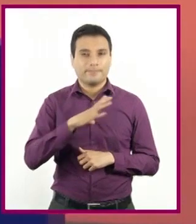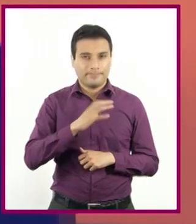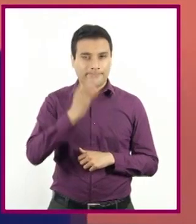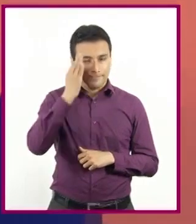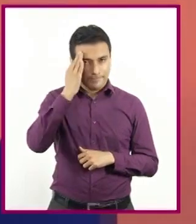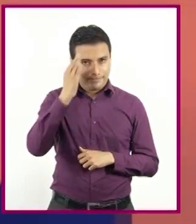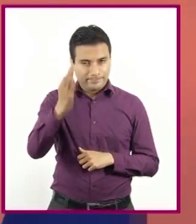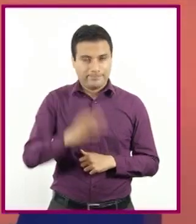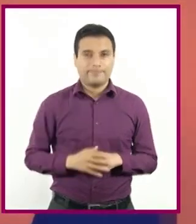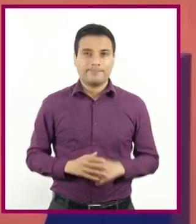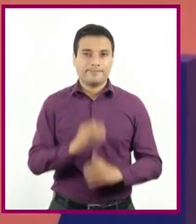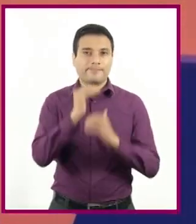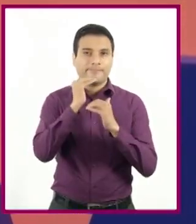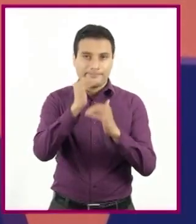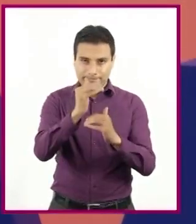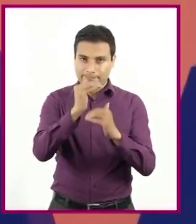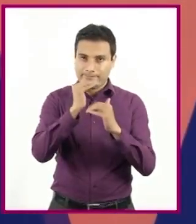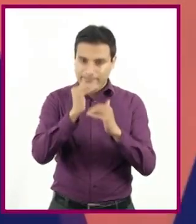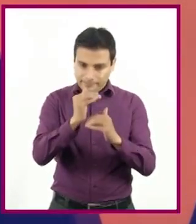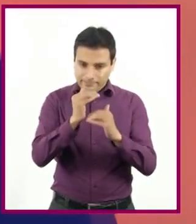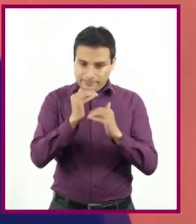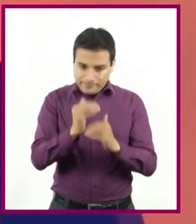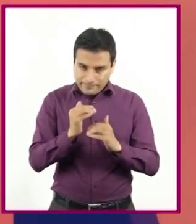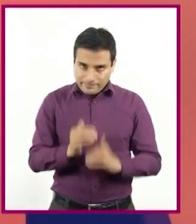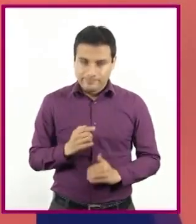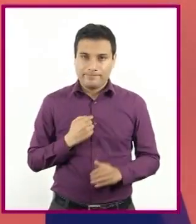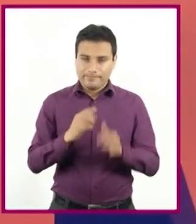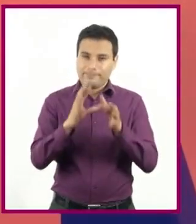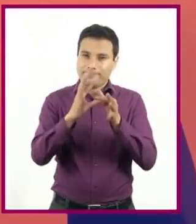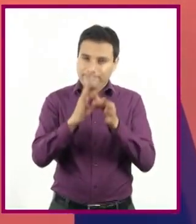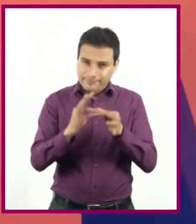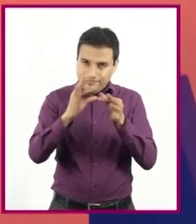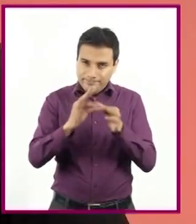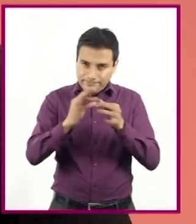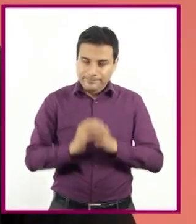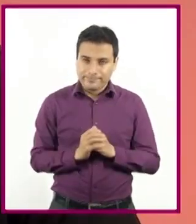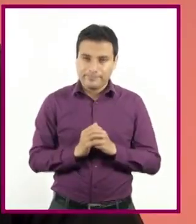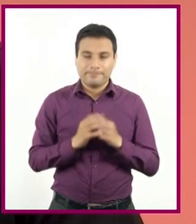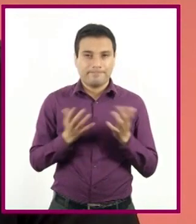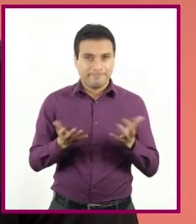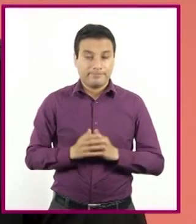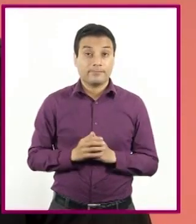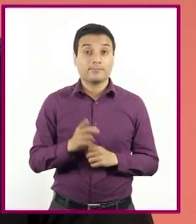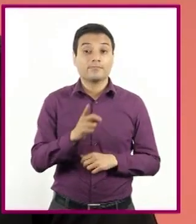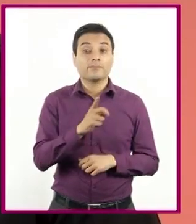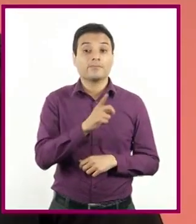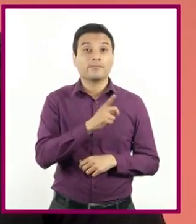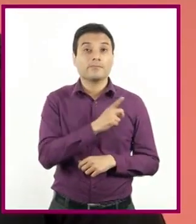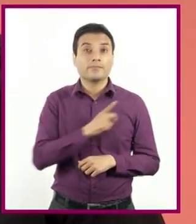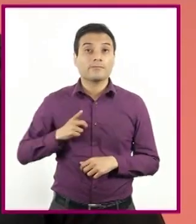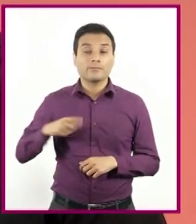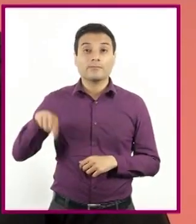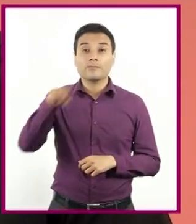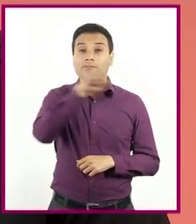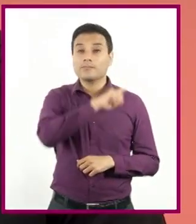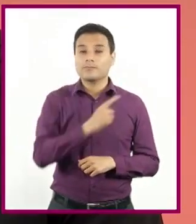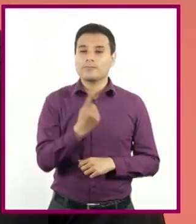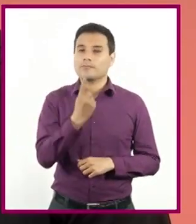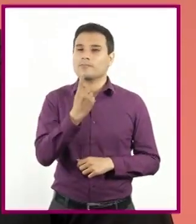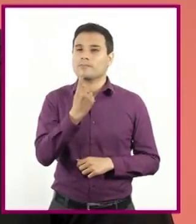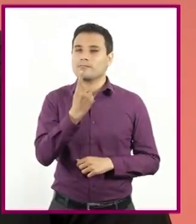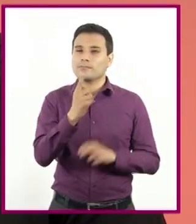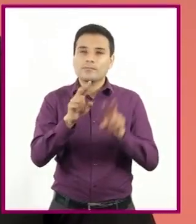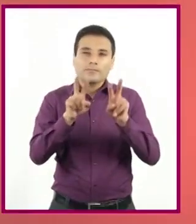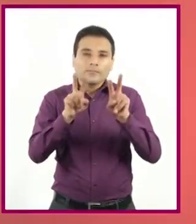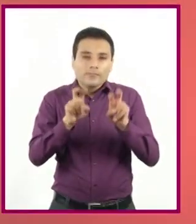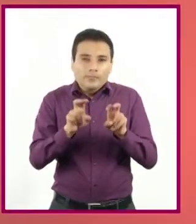para poder dar a conocer la información. Por lo tanto, debemos centrarnos en solo unos cuantos